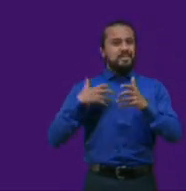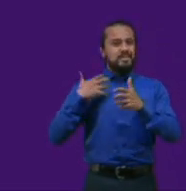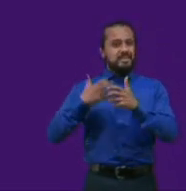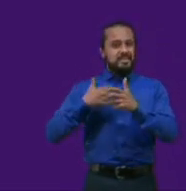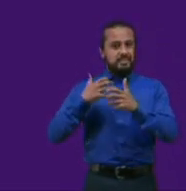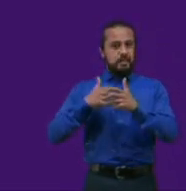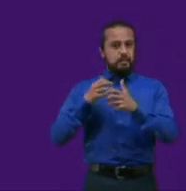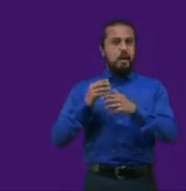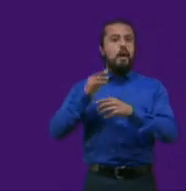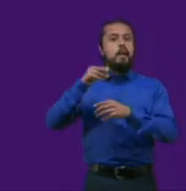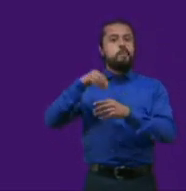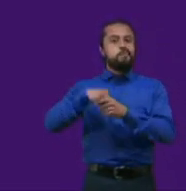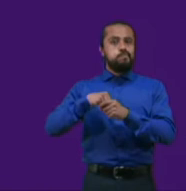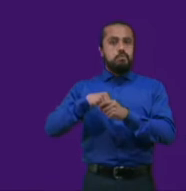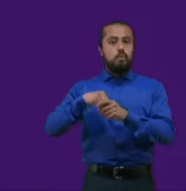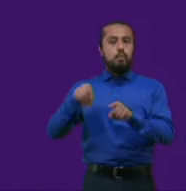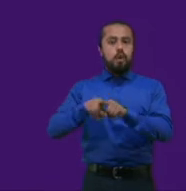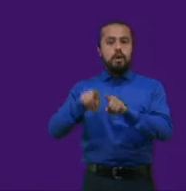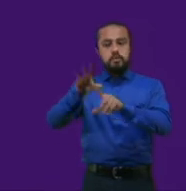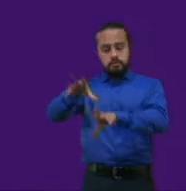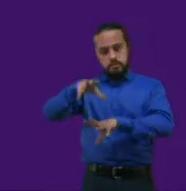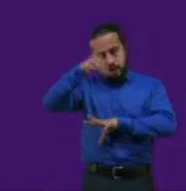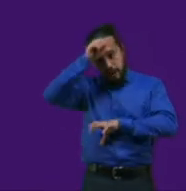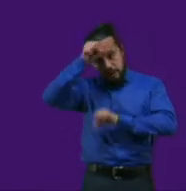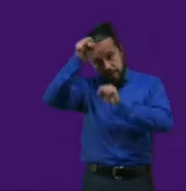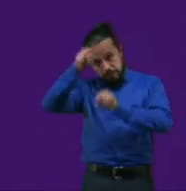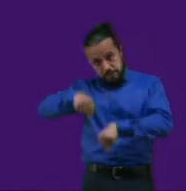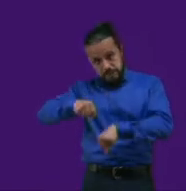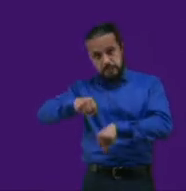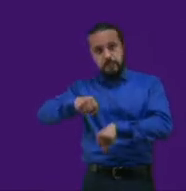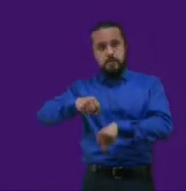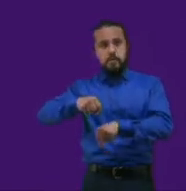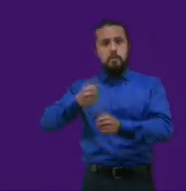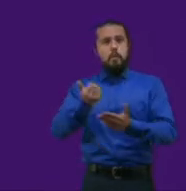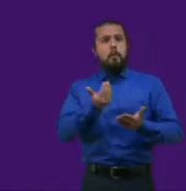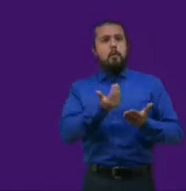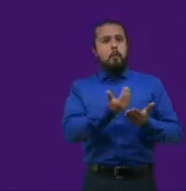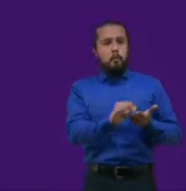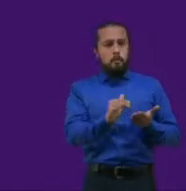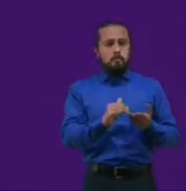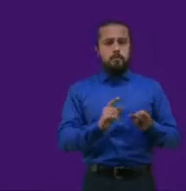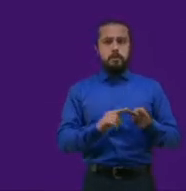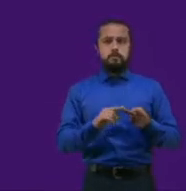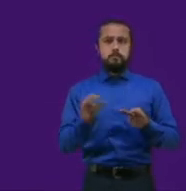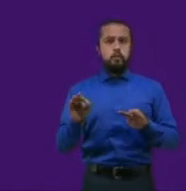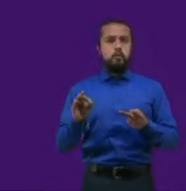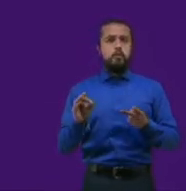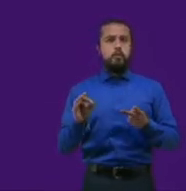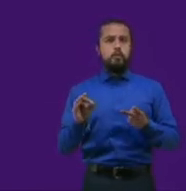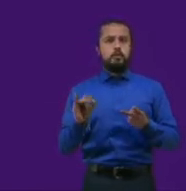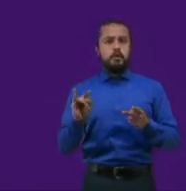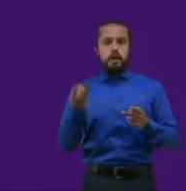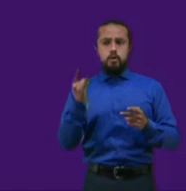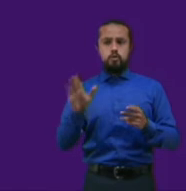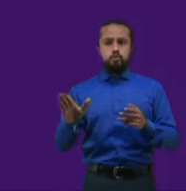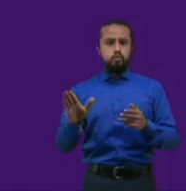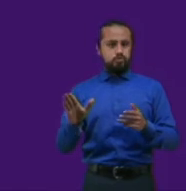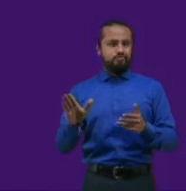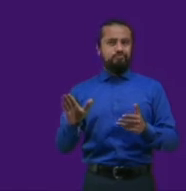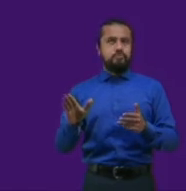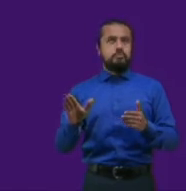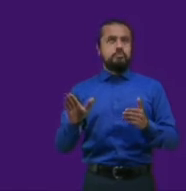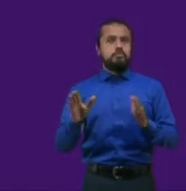capacidad de originar, digamos que una compra o una operación de descuento de una factura de